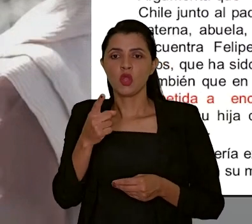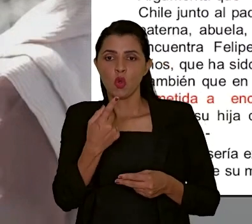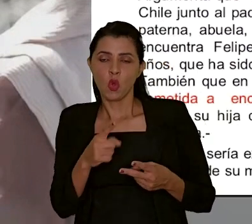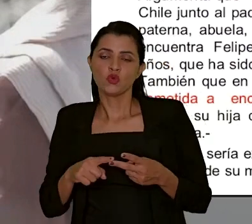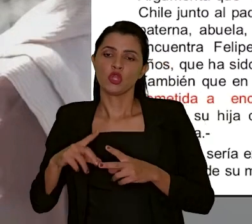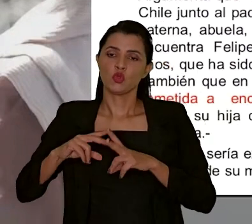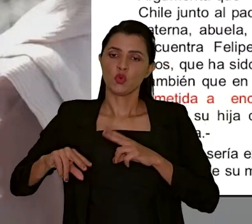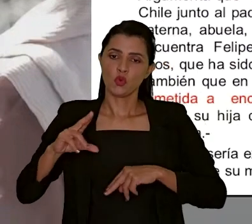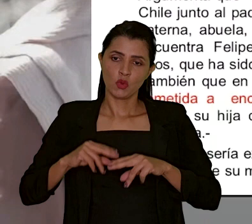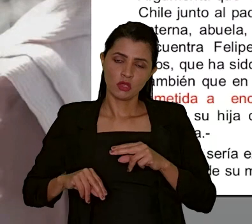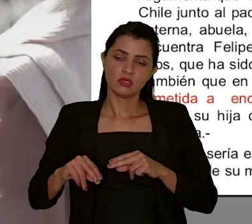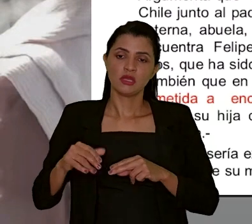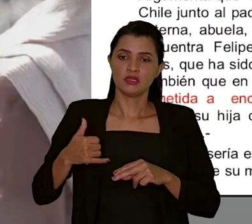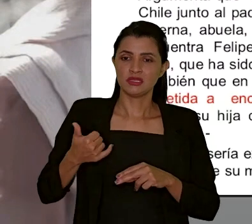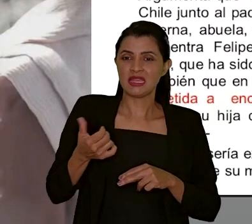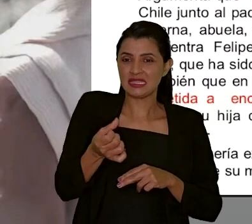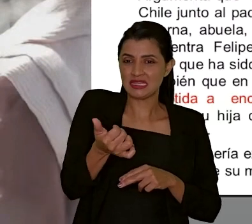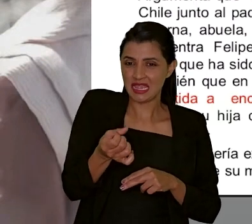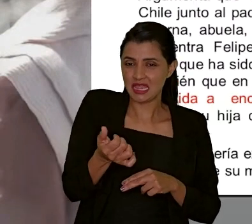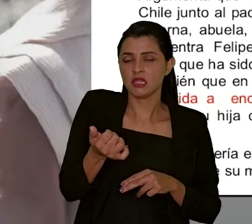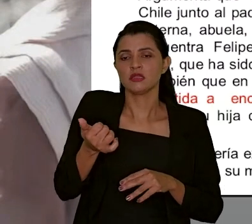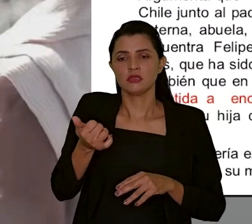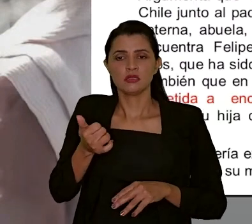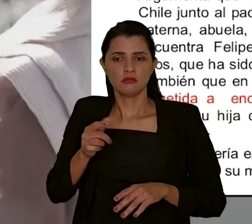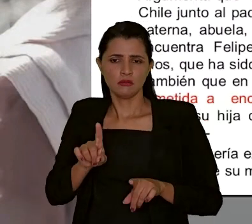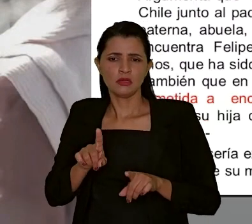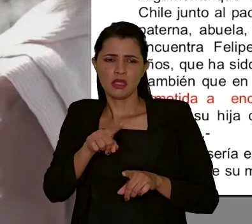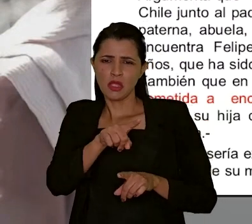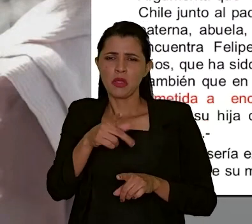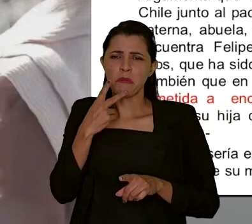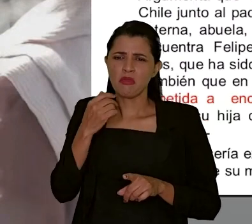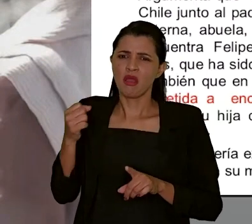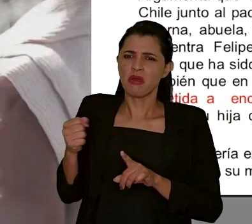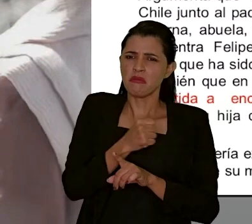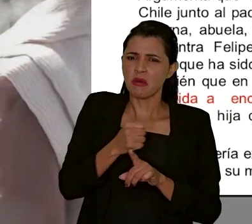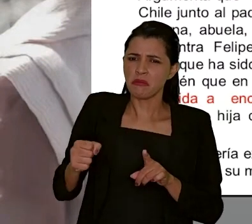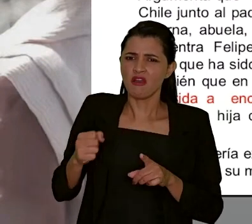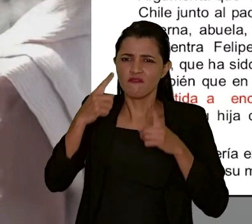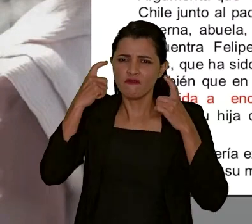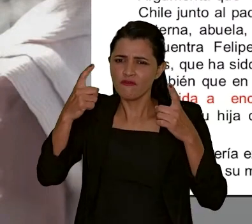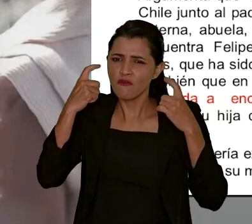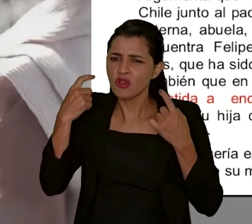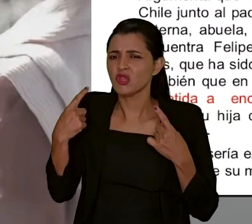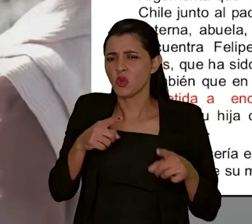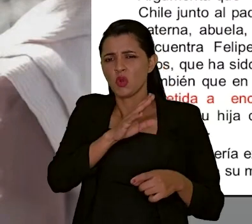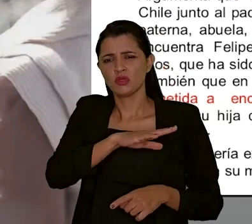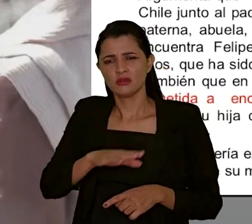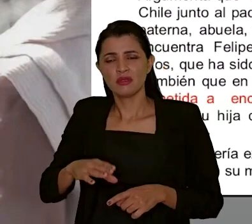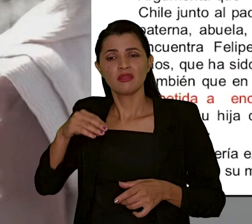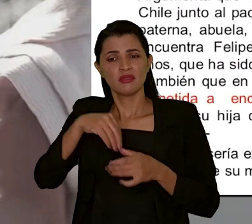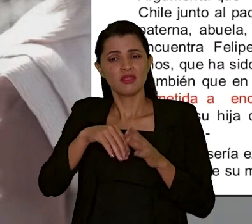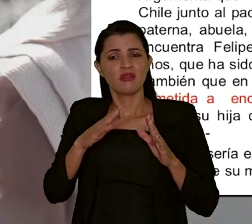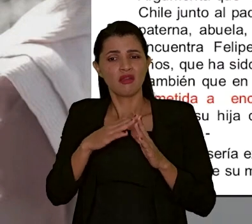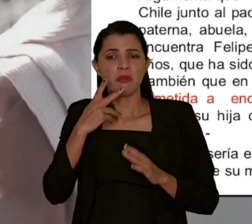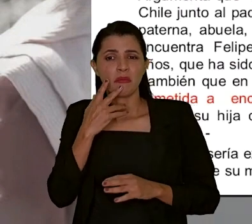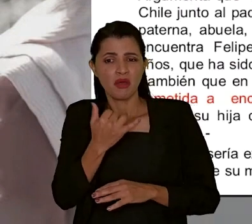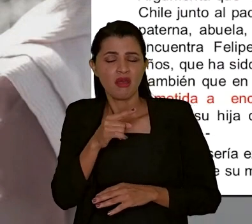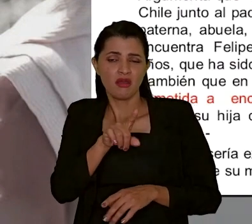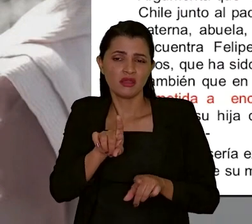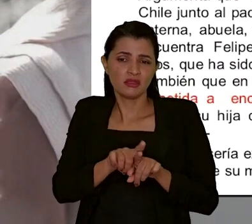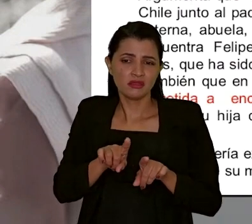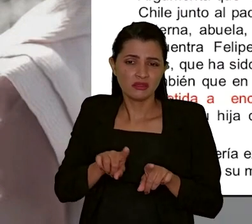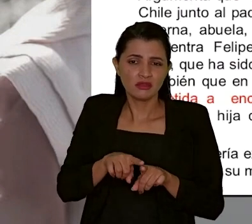de 16 años que ha sido muy violento y agresivo con la niña. También que en la casa del padre será